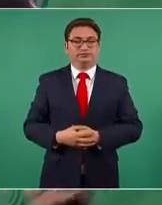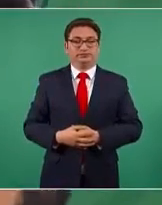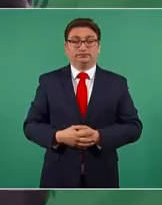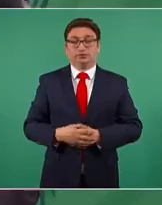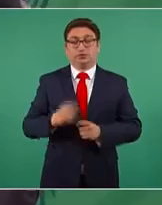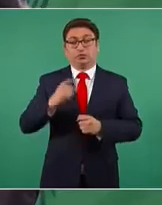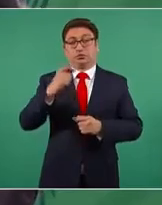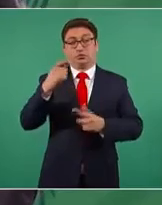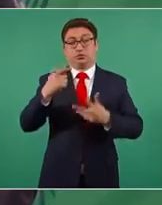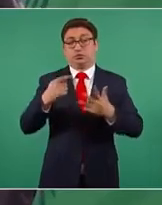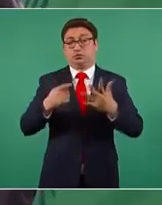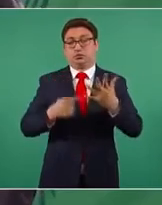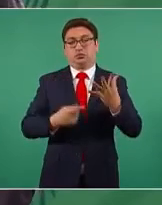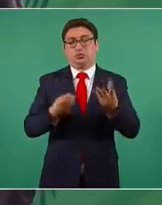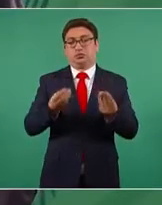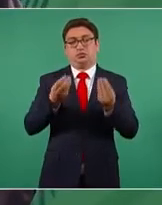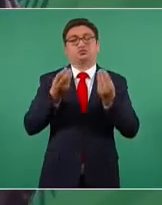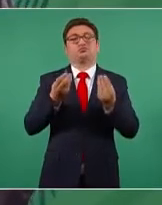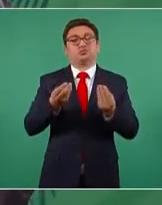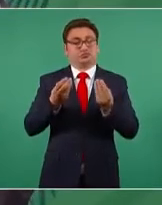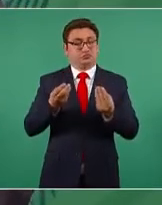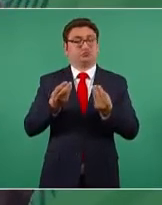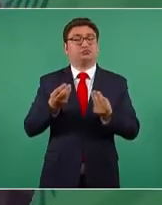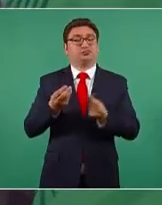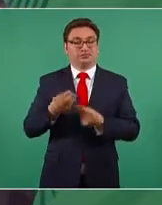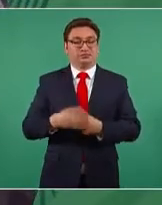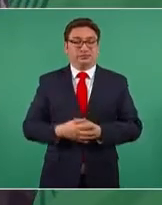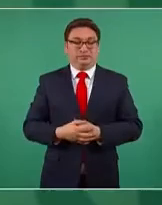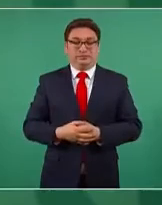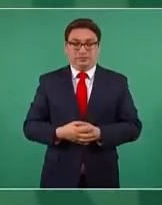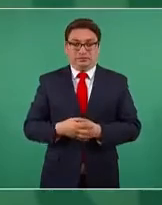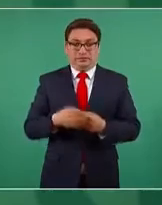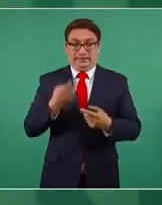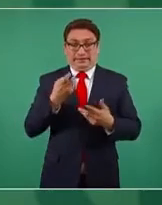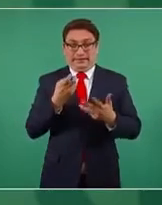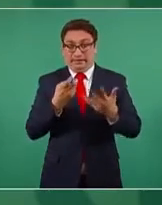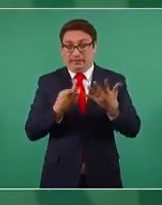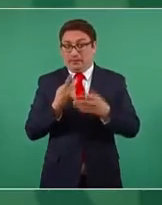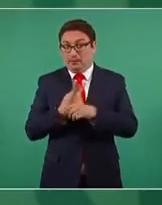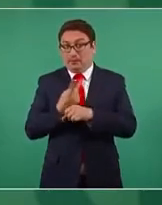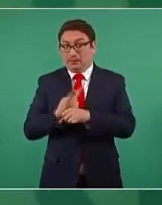hay materia que ocasionó todo esto,